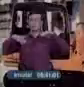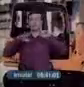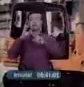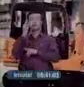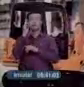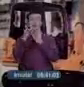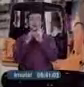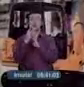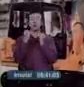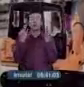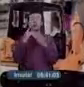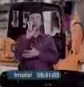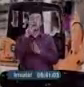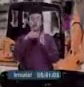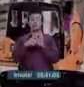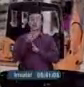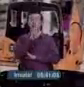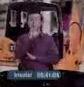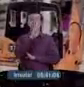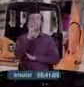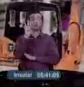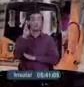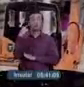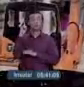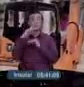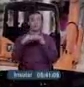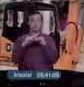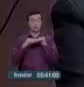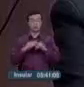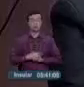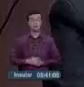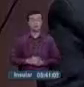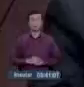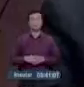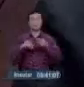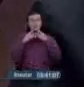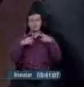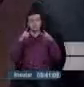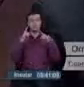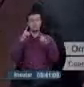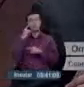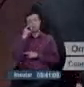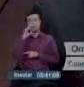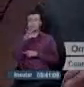abril asciende a 3.344 millones de dólares. Y aclaro que es estimación piso